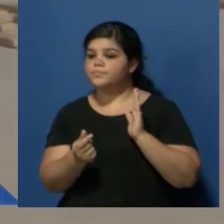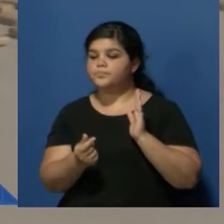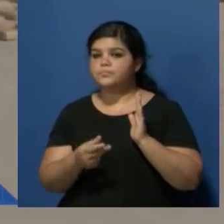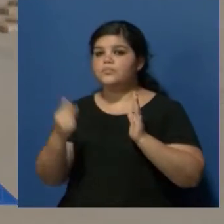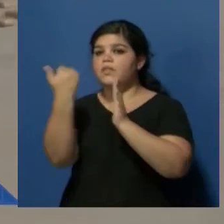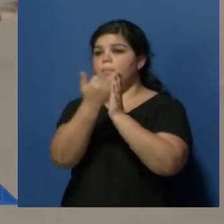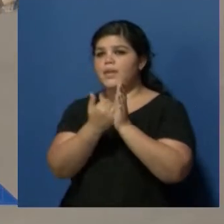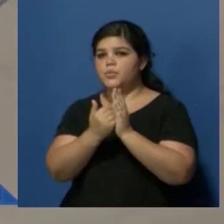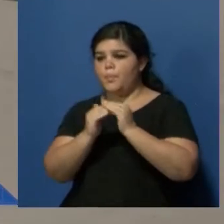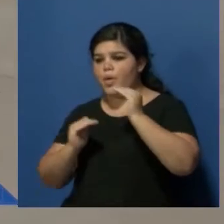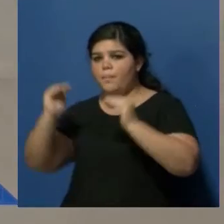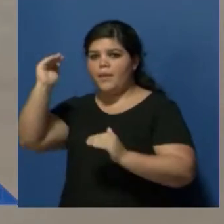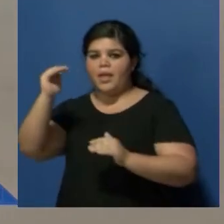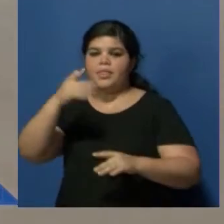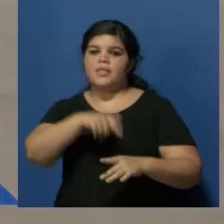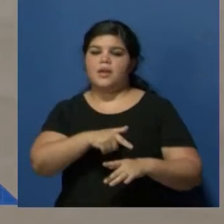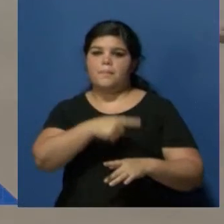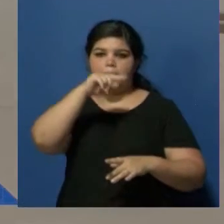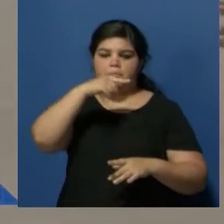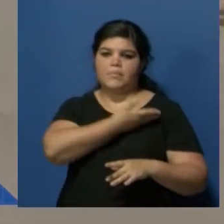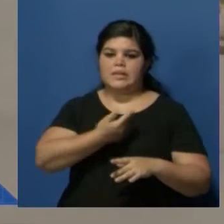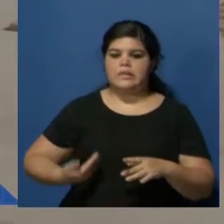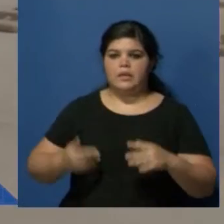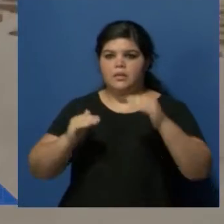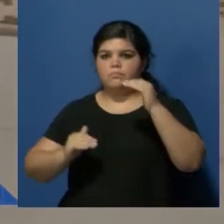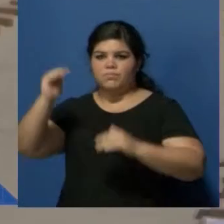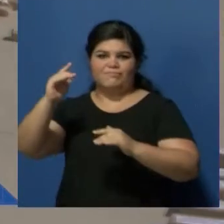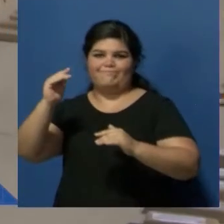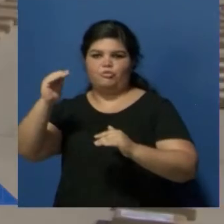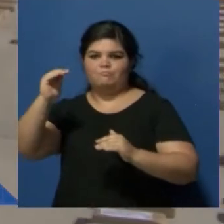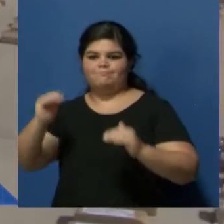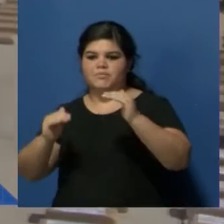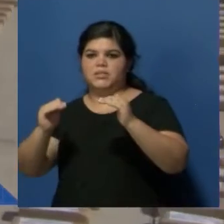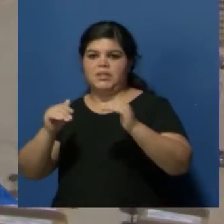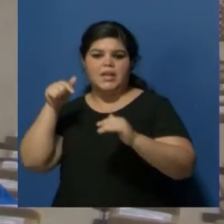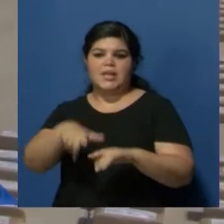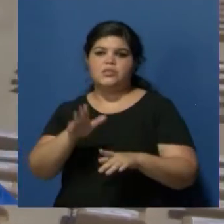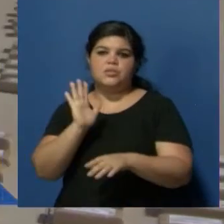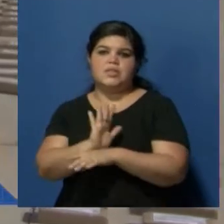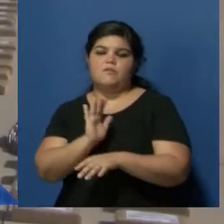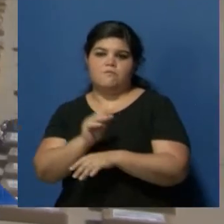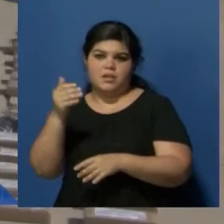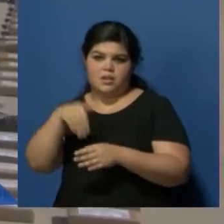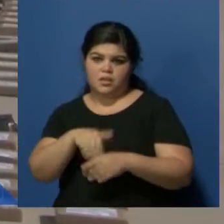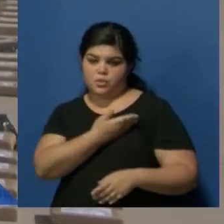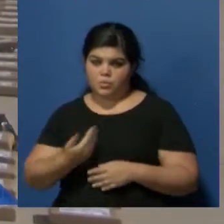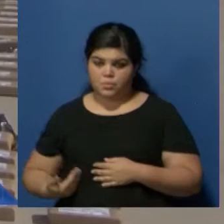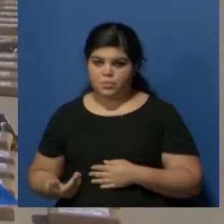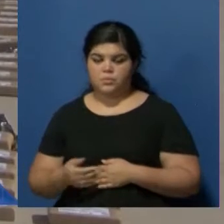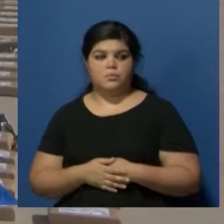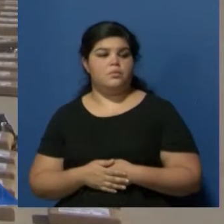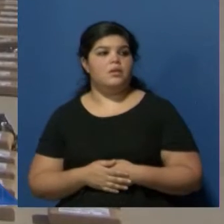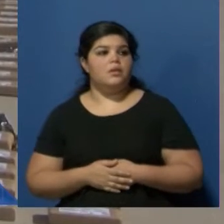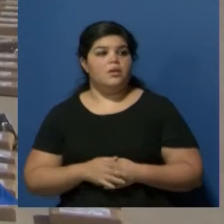sido mayor que el presupuesto de Maestranza de Presidencia. Bien. Ese es el lugar que ha tenido realmente en la agenda política. Claro. ¿Ah? Bien, con respecto